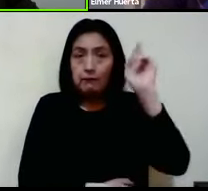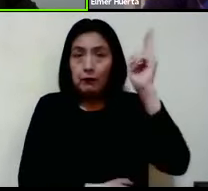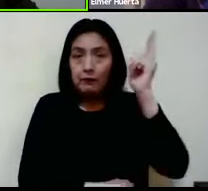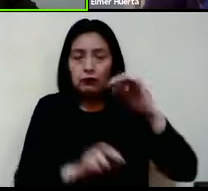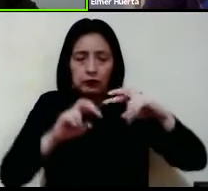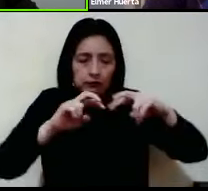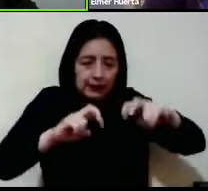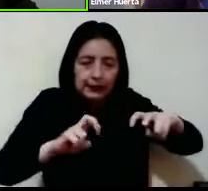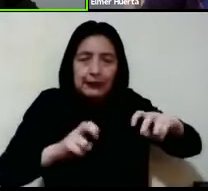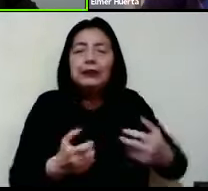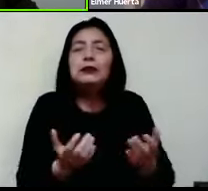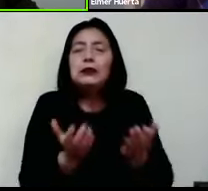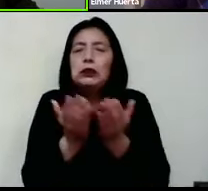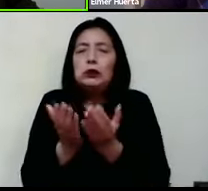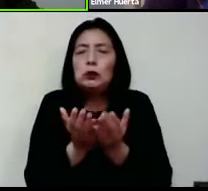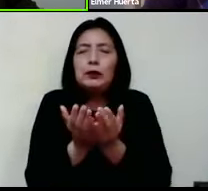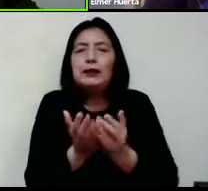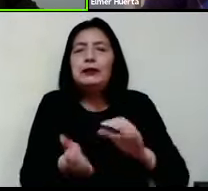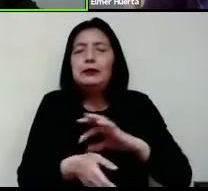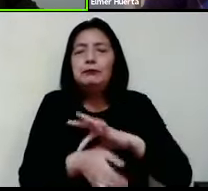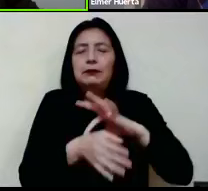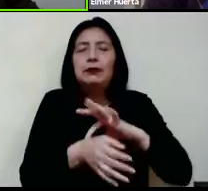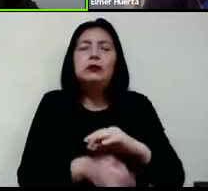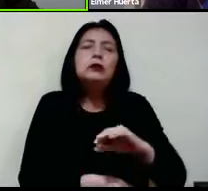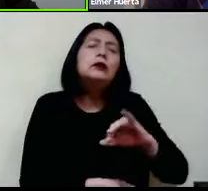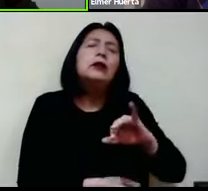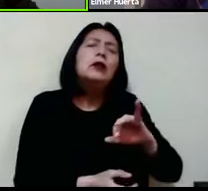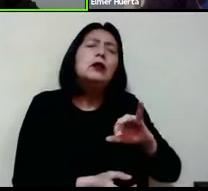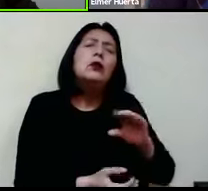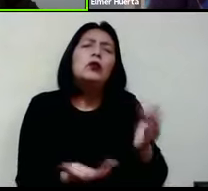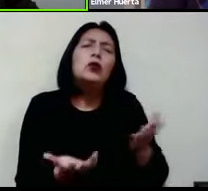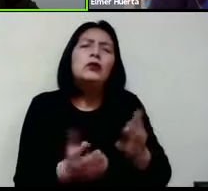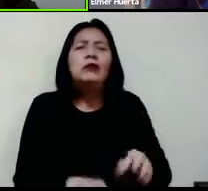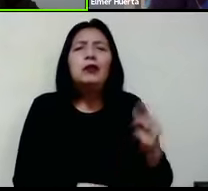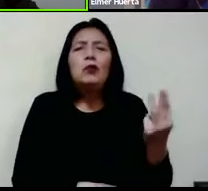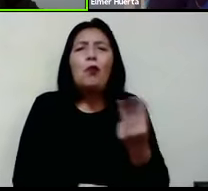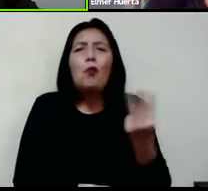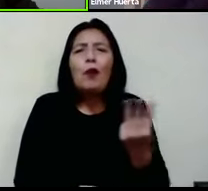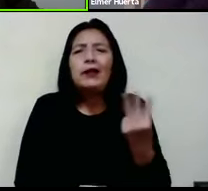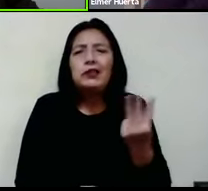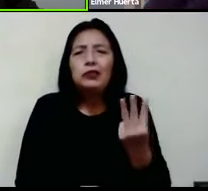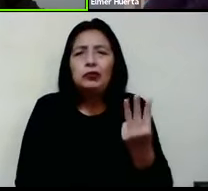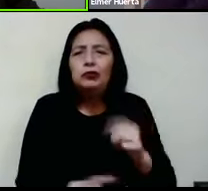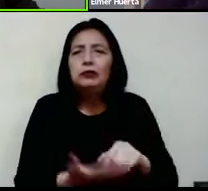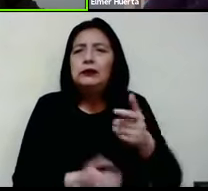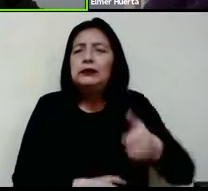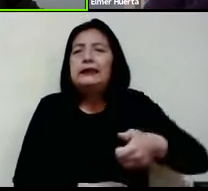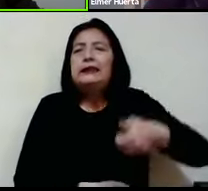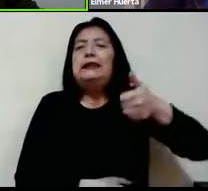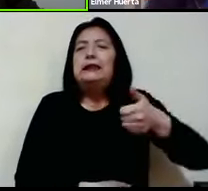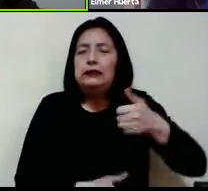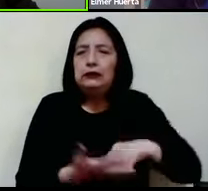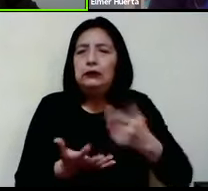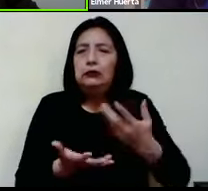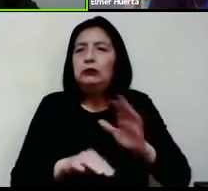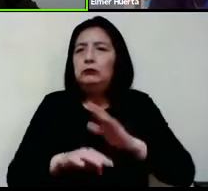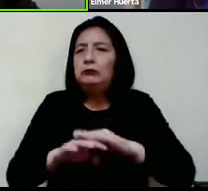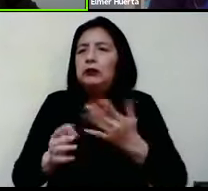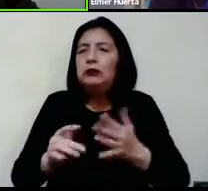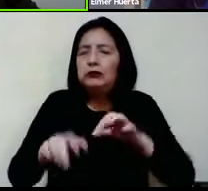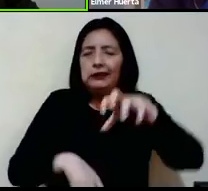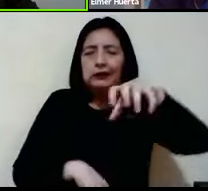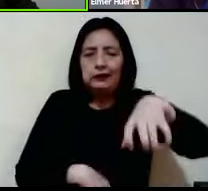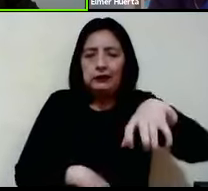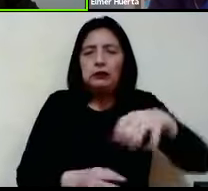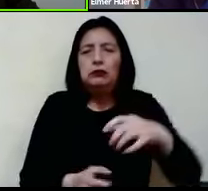de Medicina de la Universidad George Washington en Washington, D.C. y director del preventorio en el Centro de Cáncer